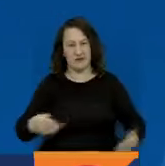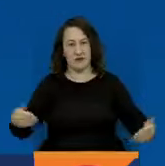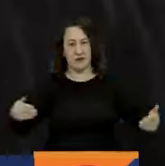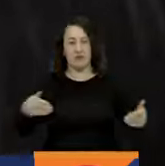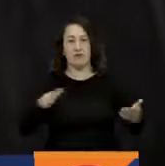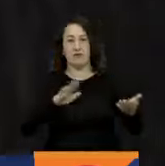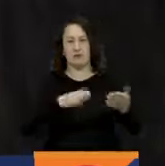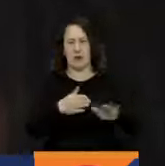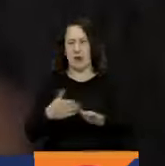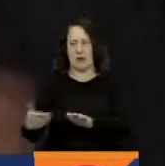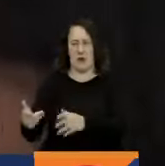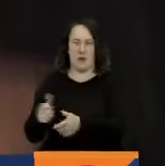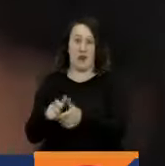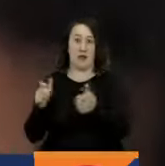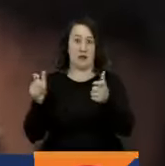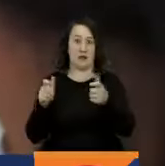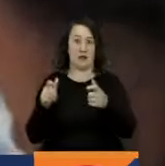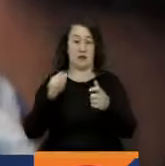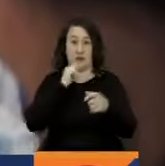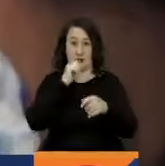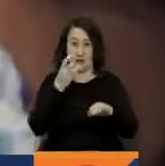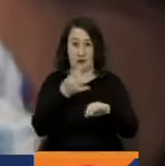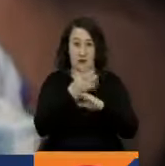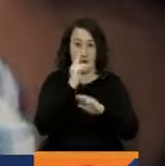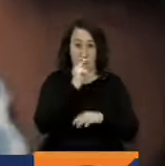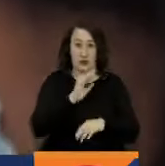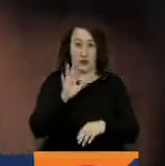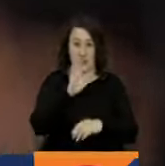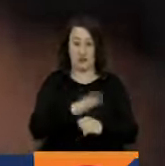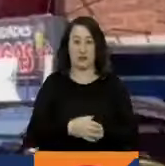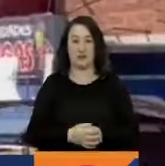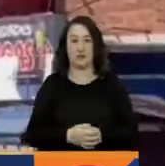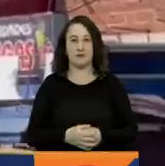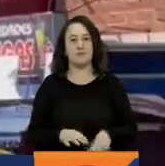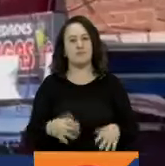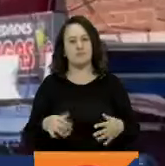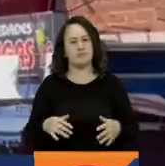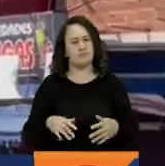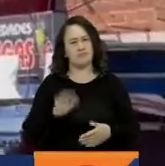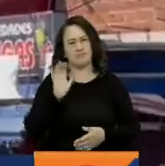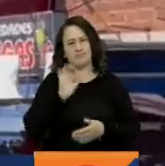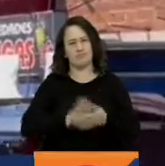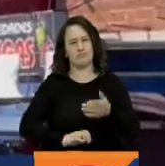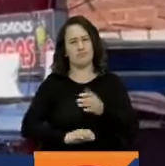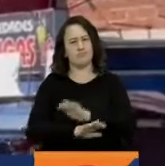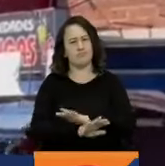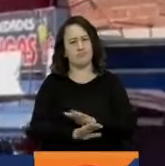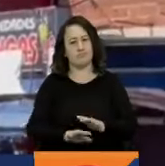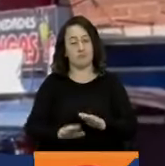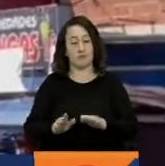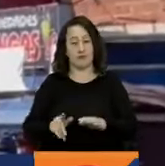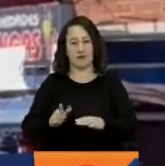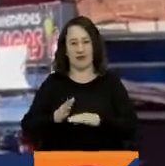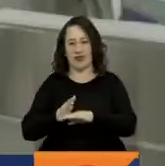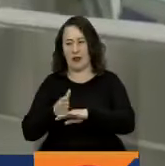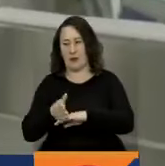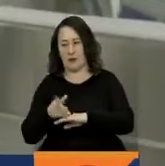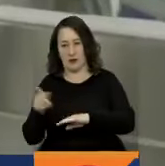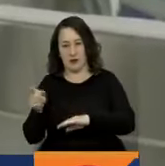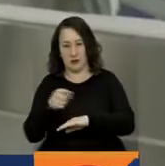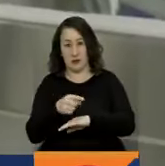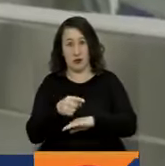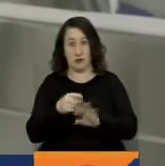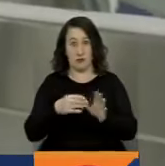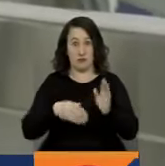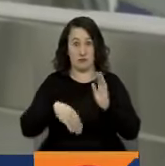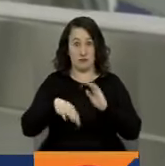promedio nacional. El sindicato aseguró estar de acuerdo en avanzar bajo premisas como una reducción al máximo de la intermediación, mayor capacidad de